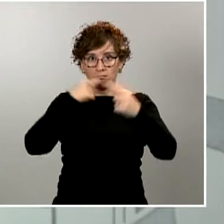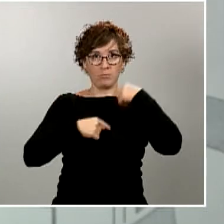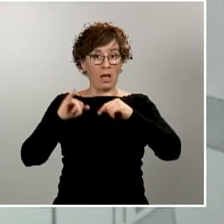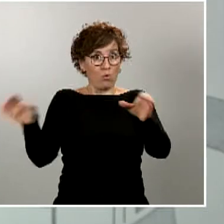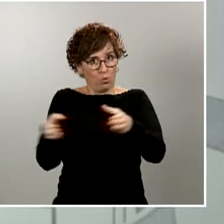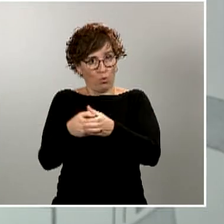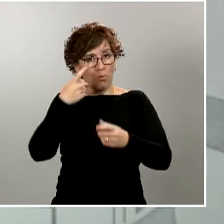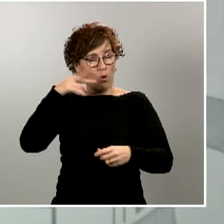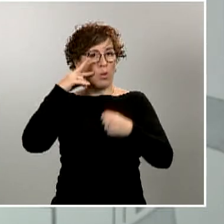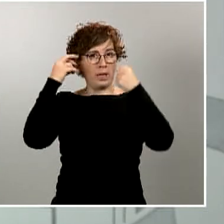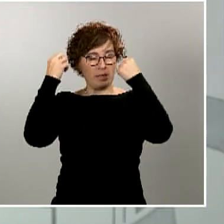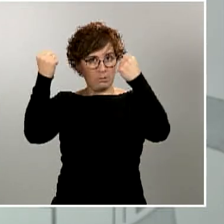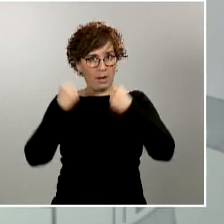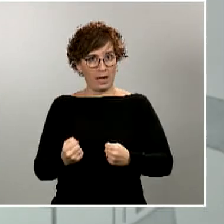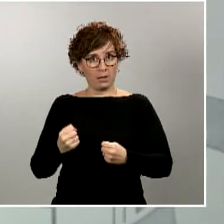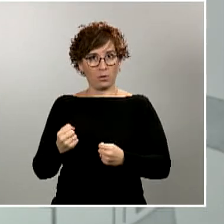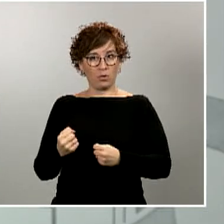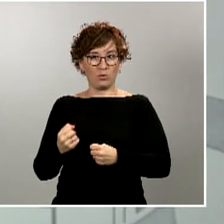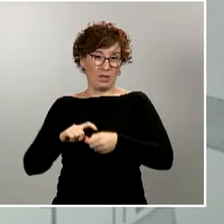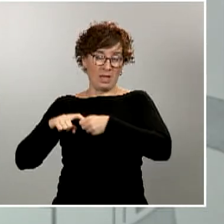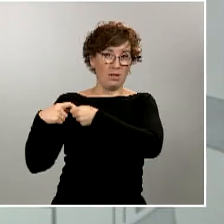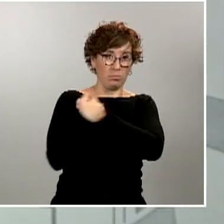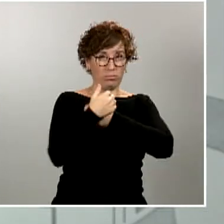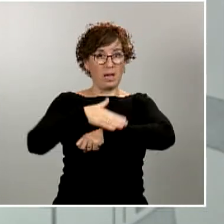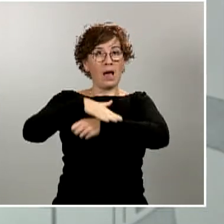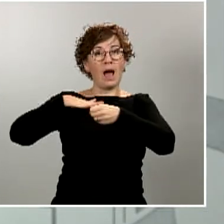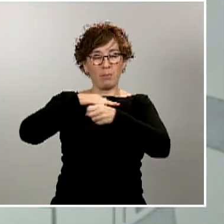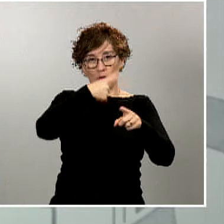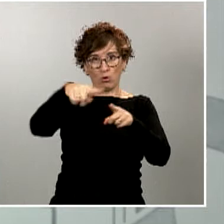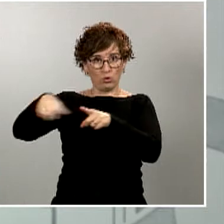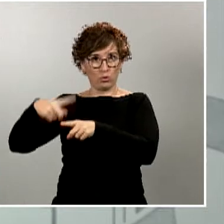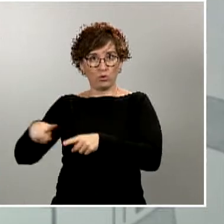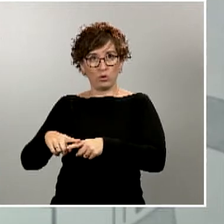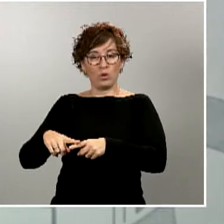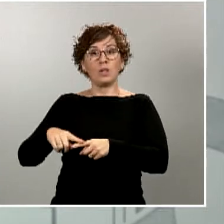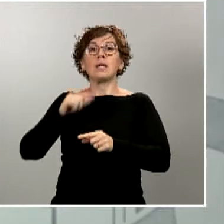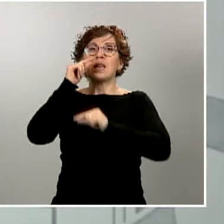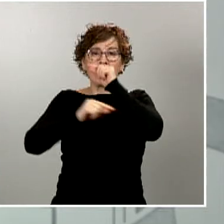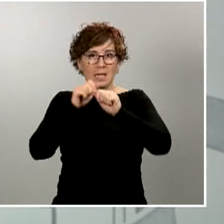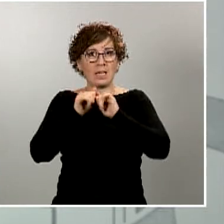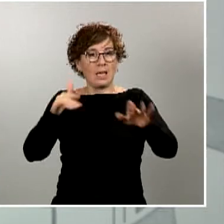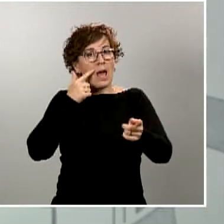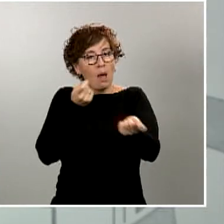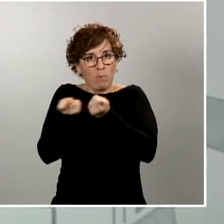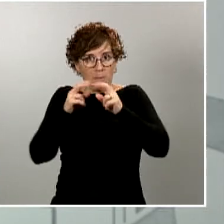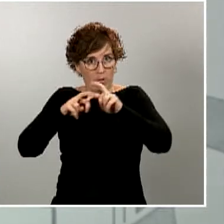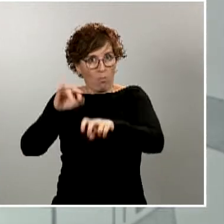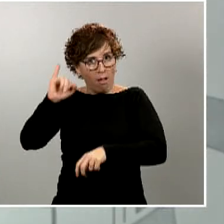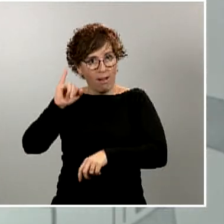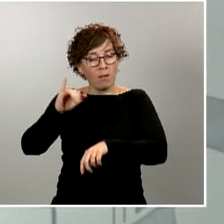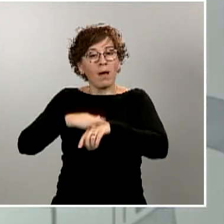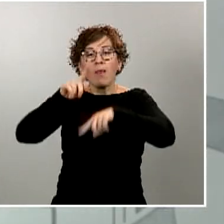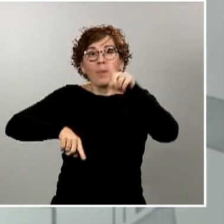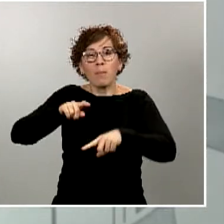el Gobierno, también presencia evidentemente de epidemiólogos, para, en base a evidencia científica, tomar